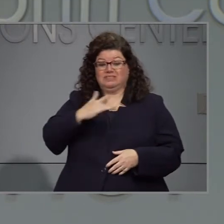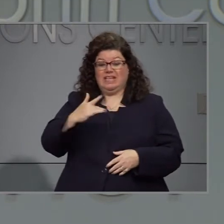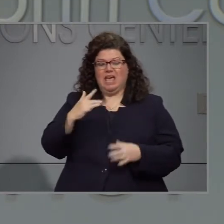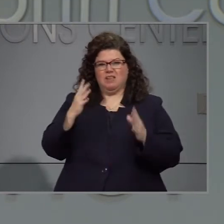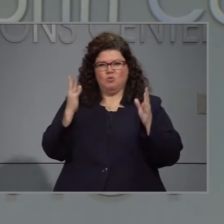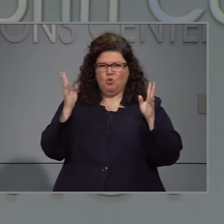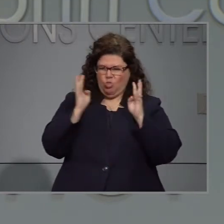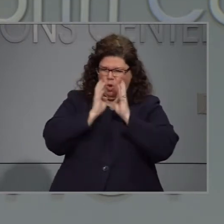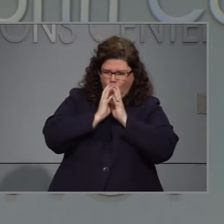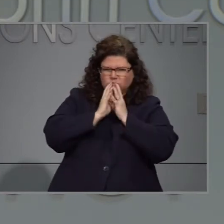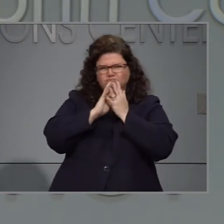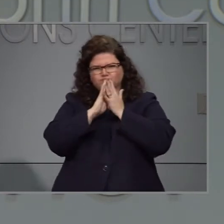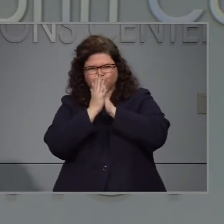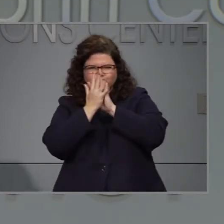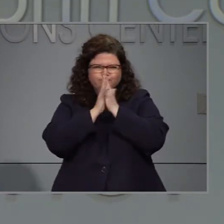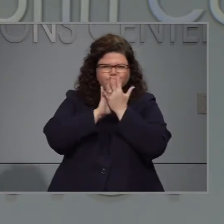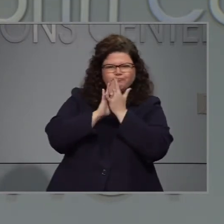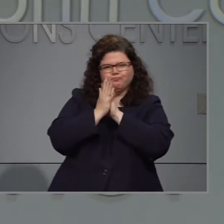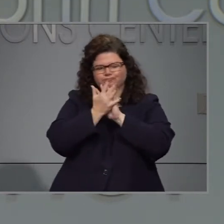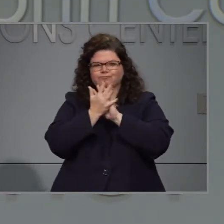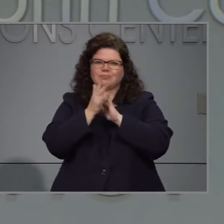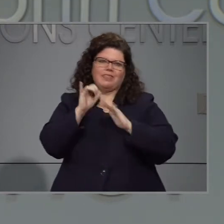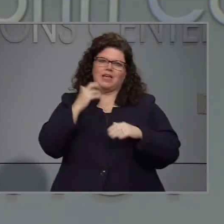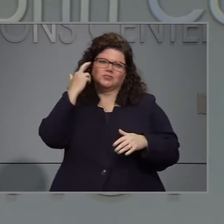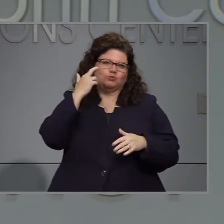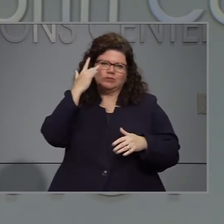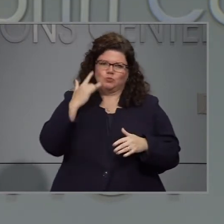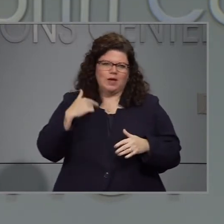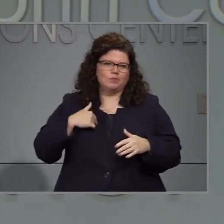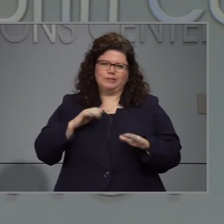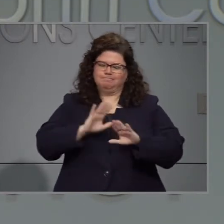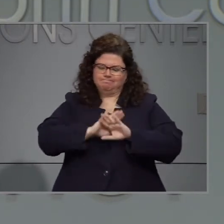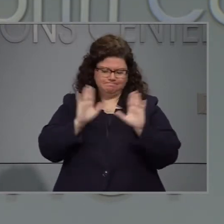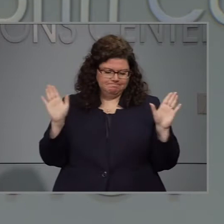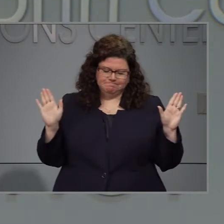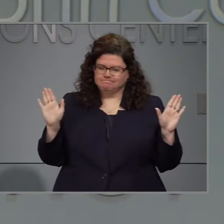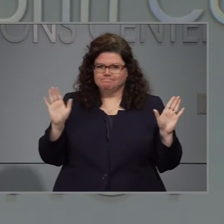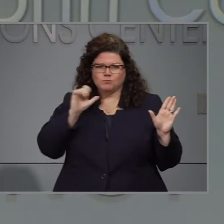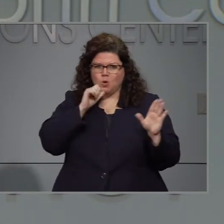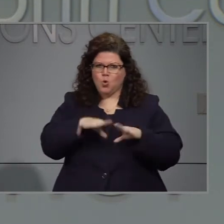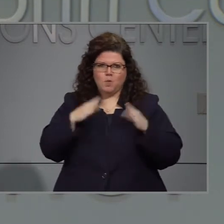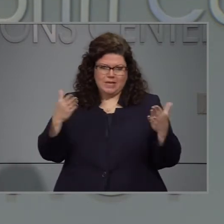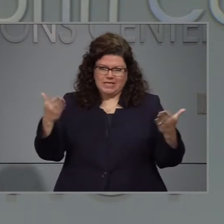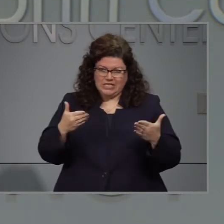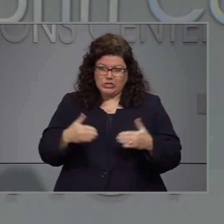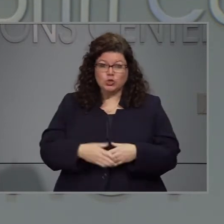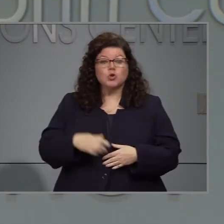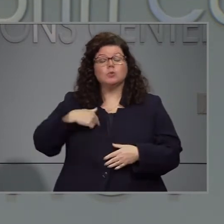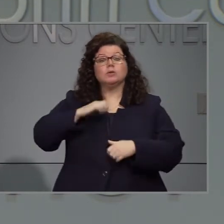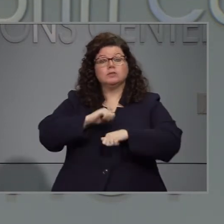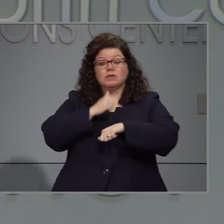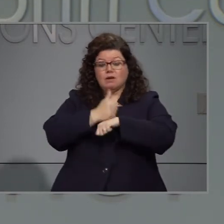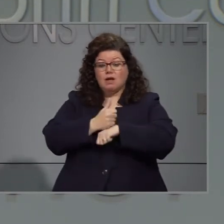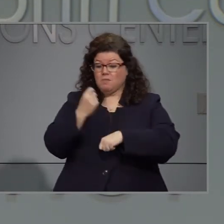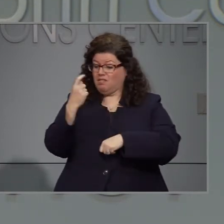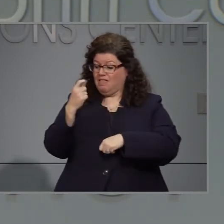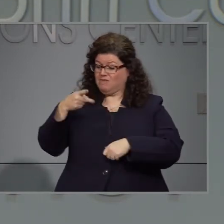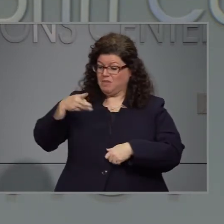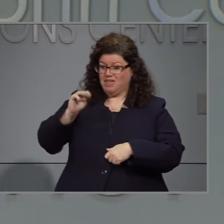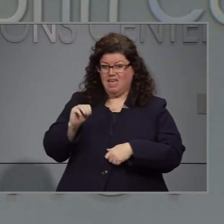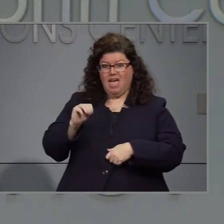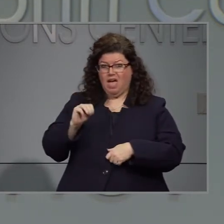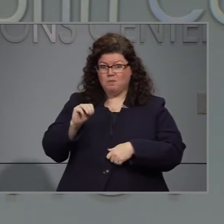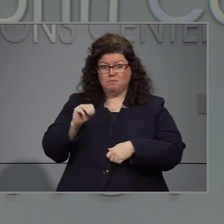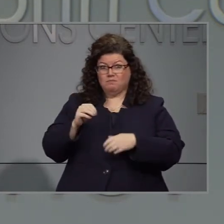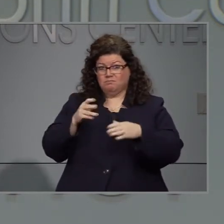el virus y por eso los conservamos cerrados. La razón por la que prohibimos el alcohol hasta